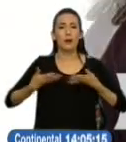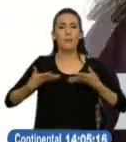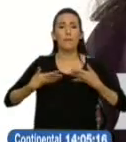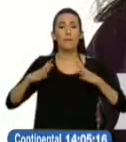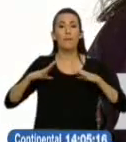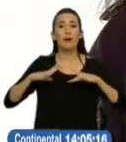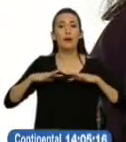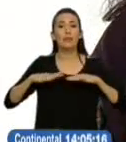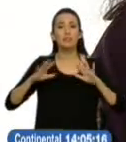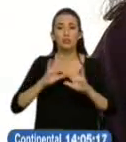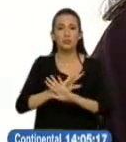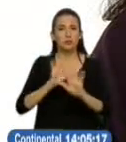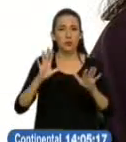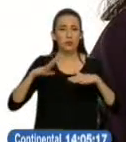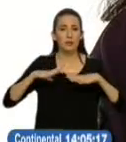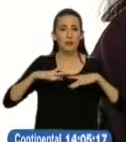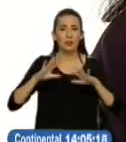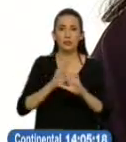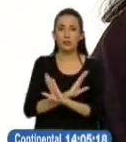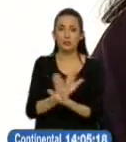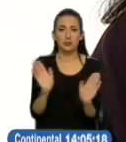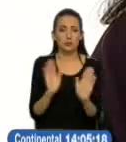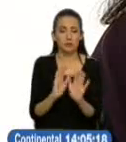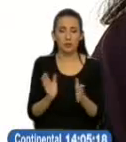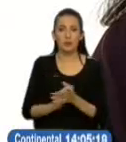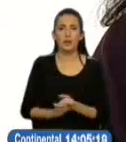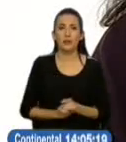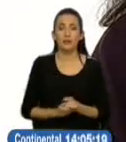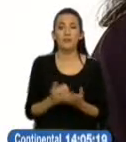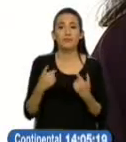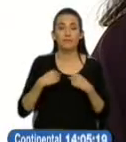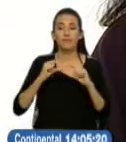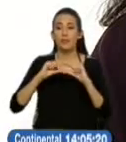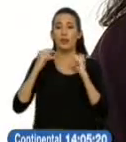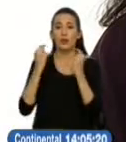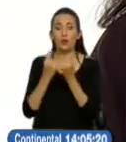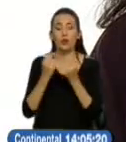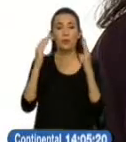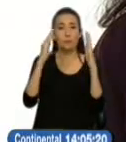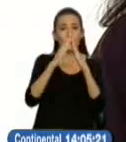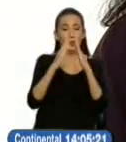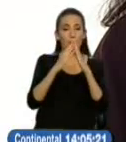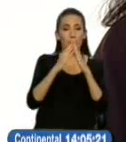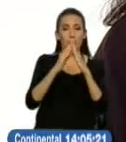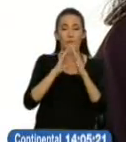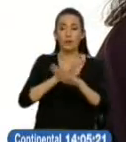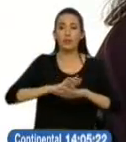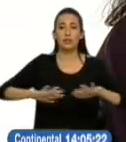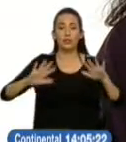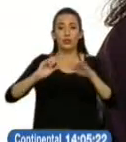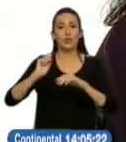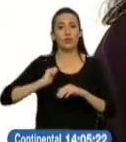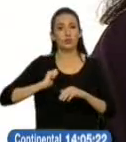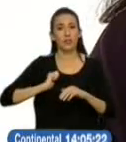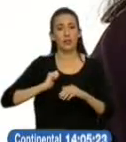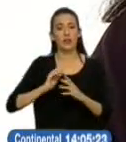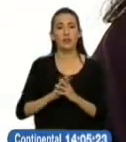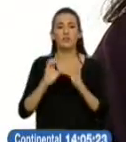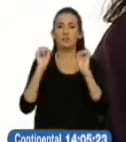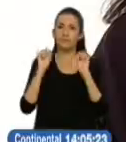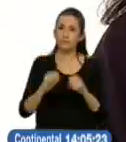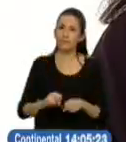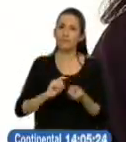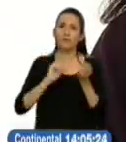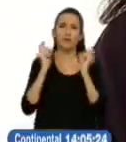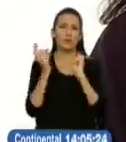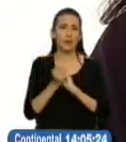más. El hecho de que nos hayan puesto en el grupo de trabajadores en general y que nuestro salario sea unificado, eso ha sido